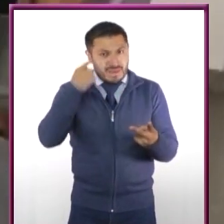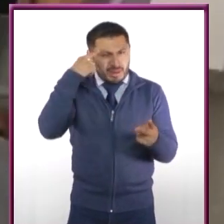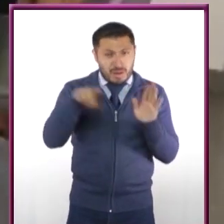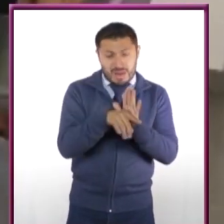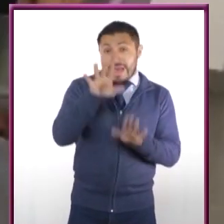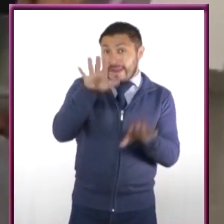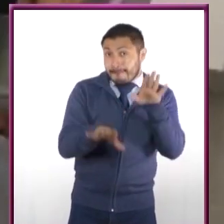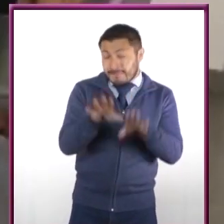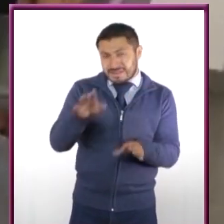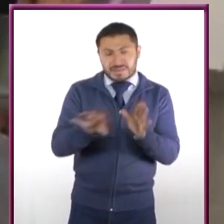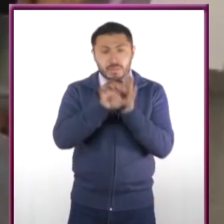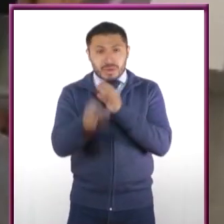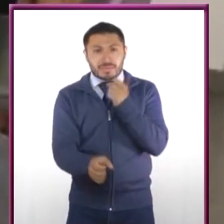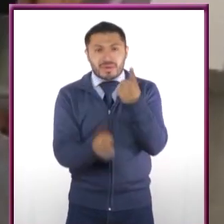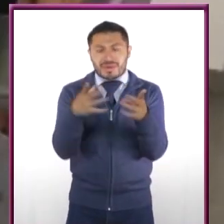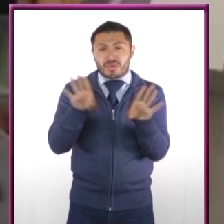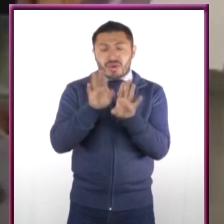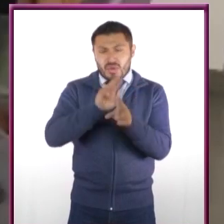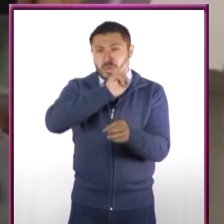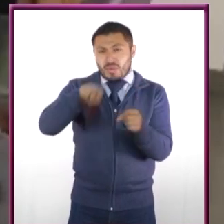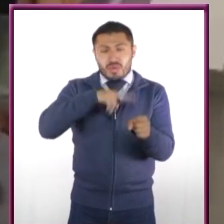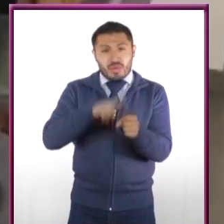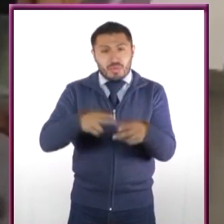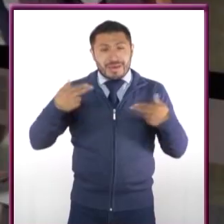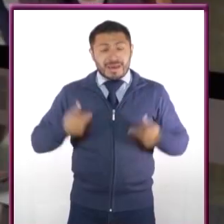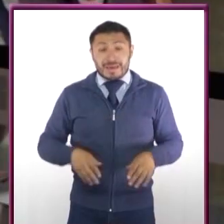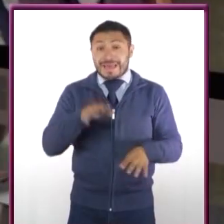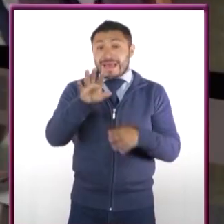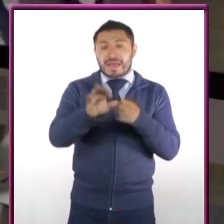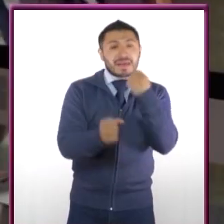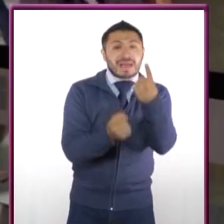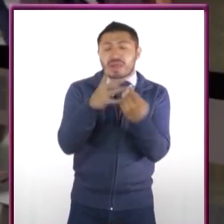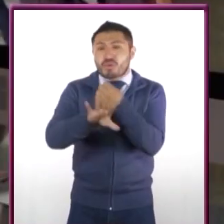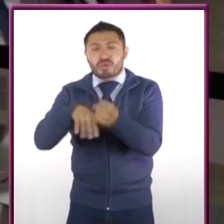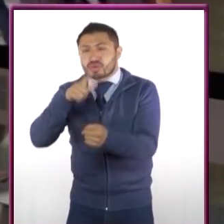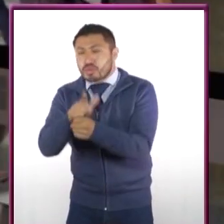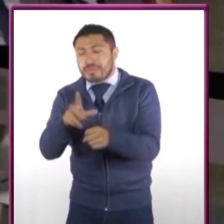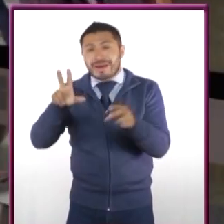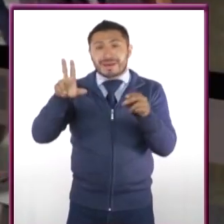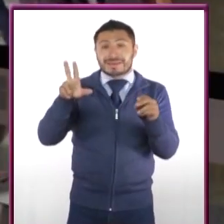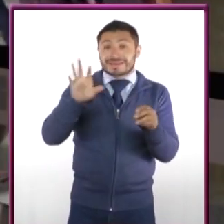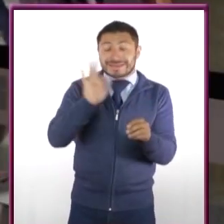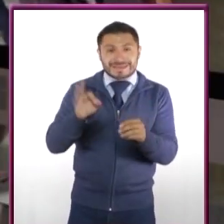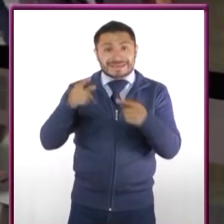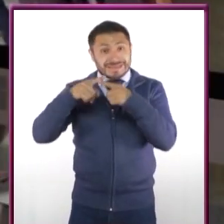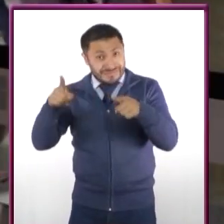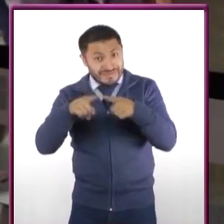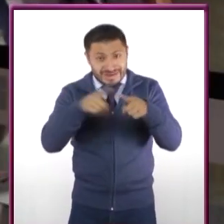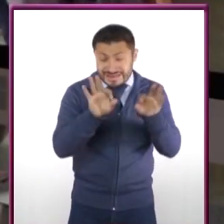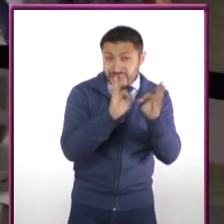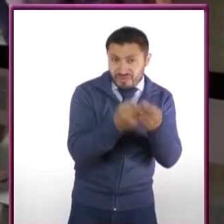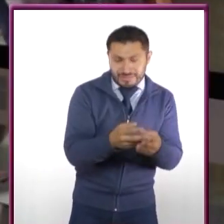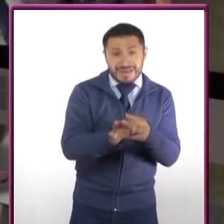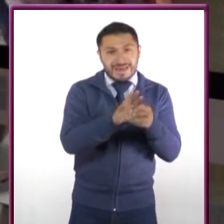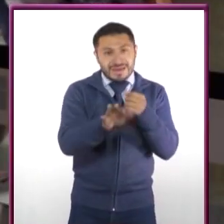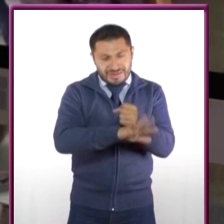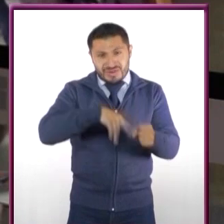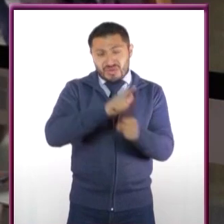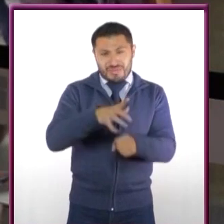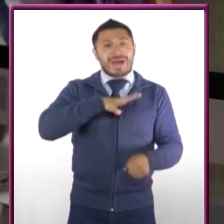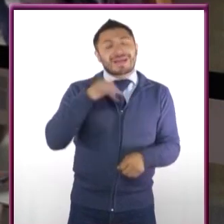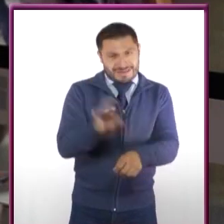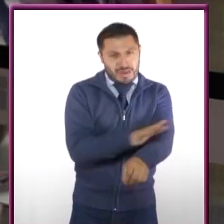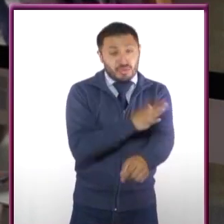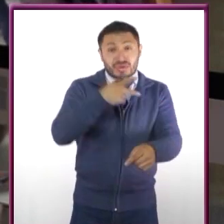Por ejemplo, hay emociones que son más humanas, que a lo mejor los animales no las tienen tan desarrolladas, no que no las tengan, pero no las tienen